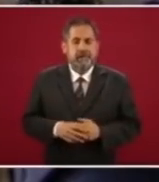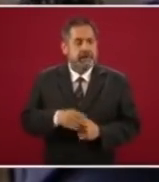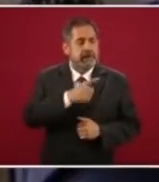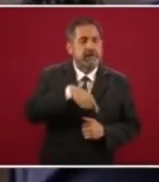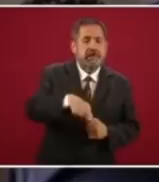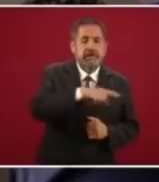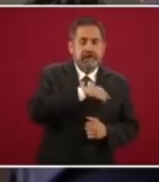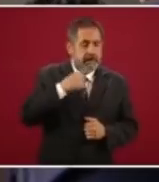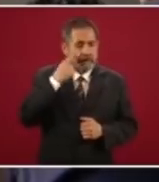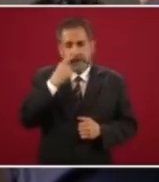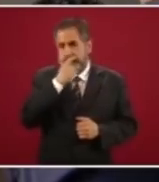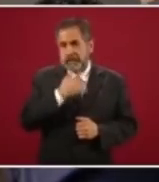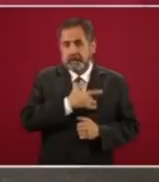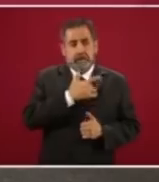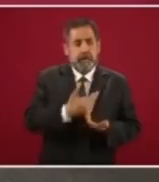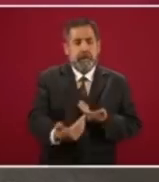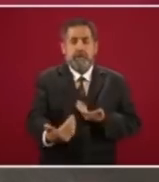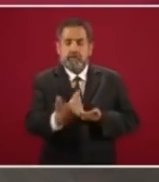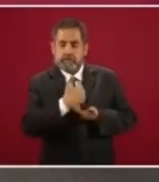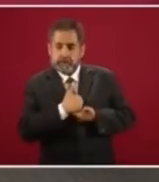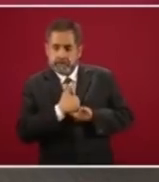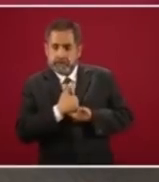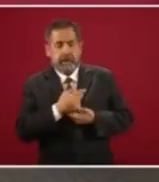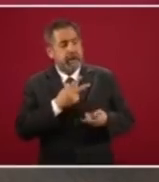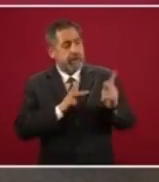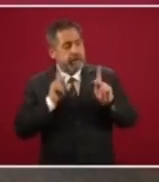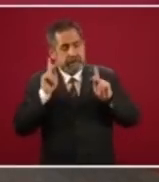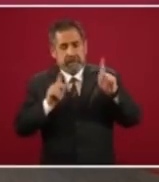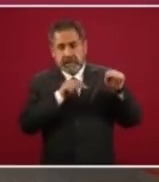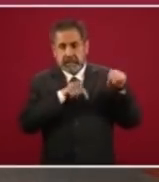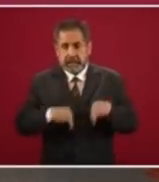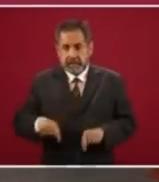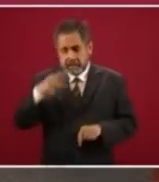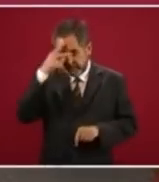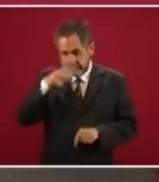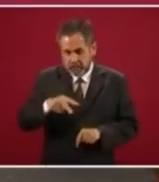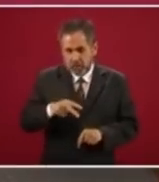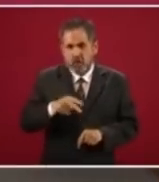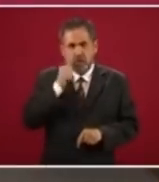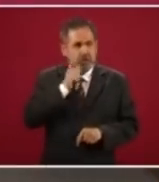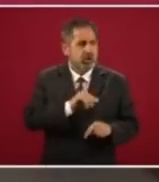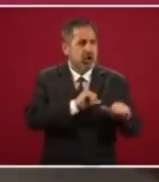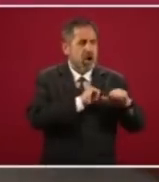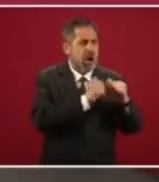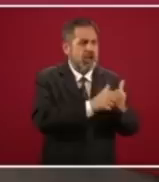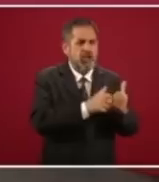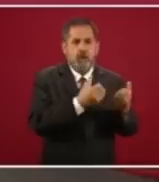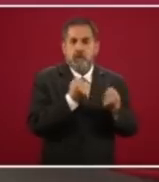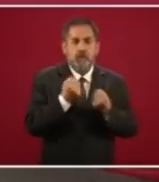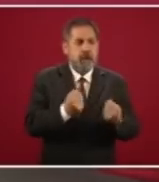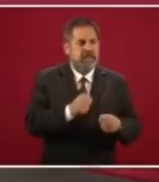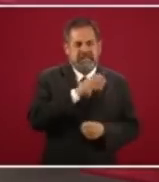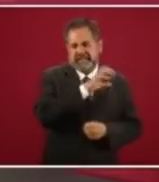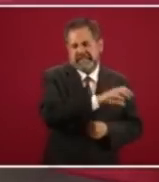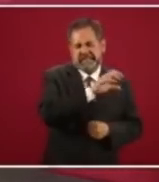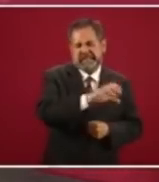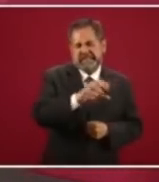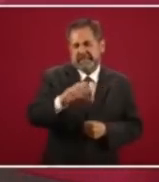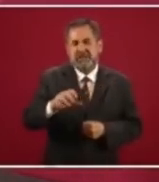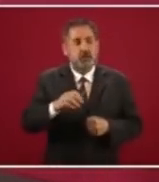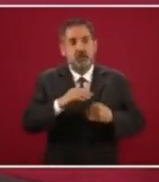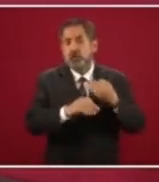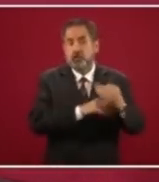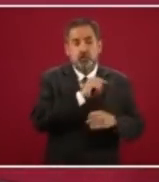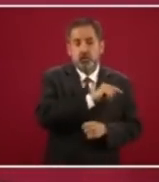decidieron venir, estar en México, y sí son corporaciones muy grandes, todas tienen inversiones en el